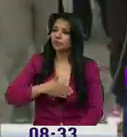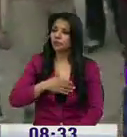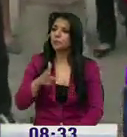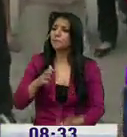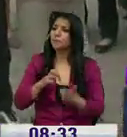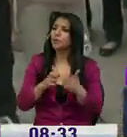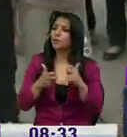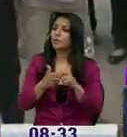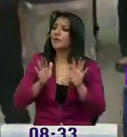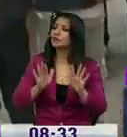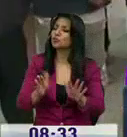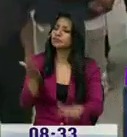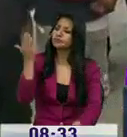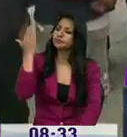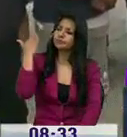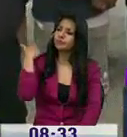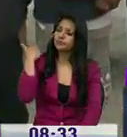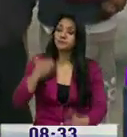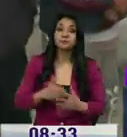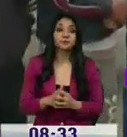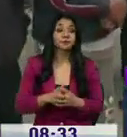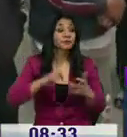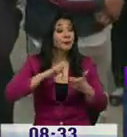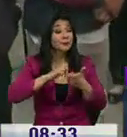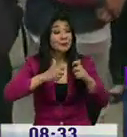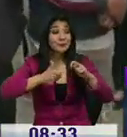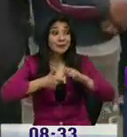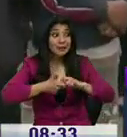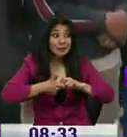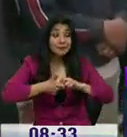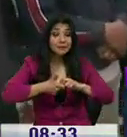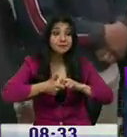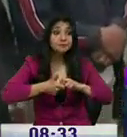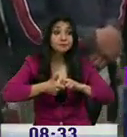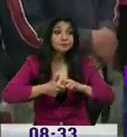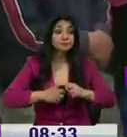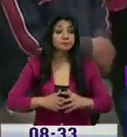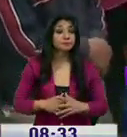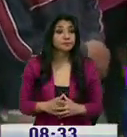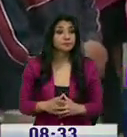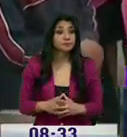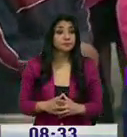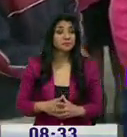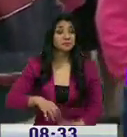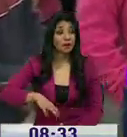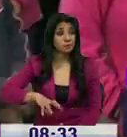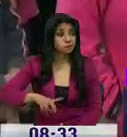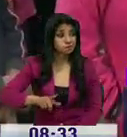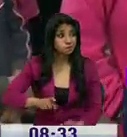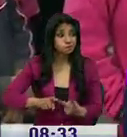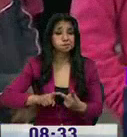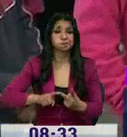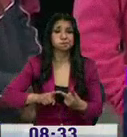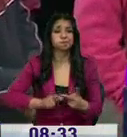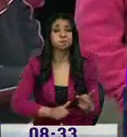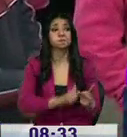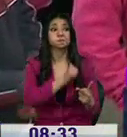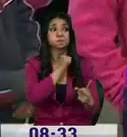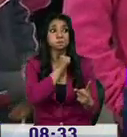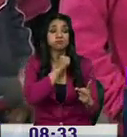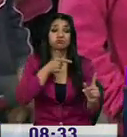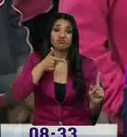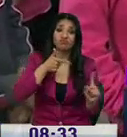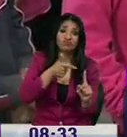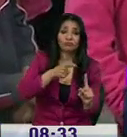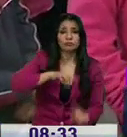problema que ustedes han tenido desde hace varios días? El problema es que hemos tenido que hay mucho robo, mucho asalto aquí,